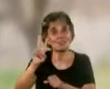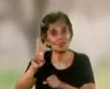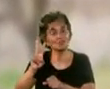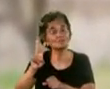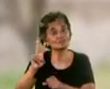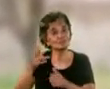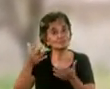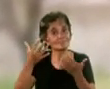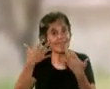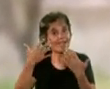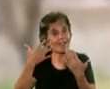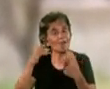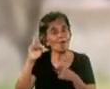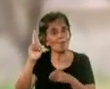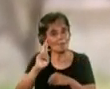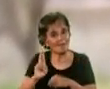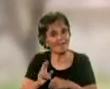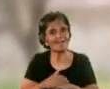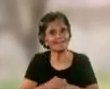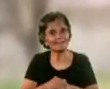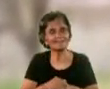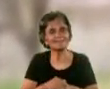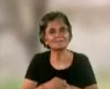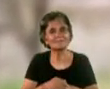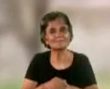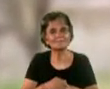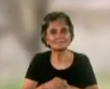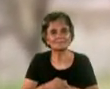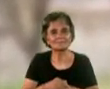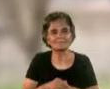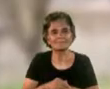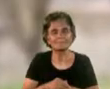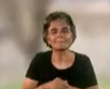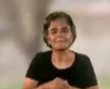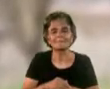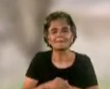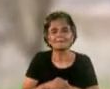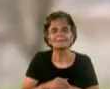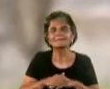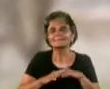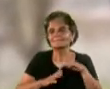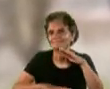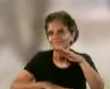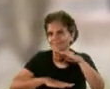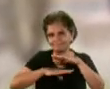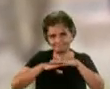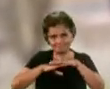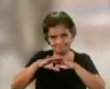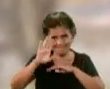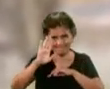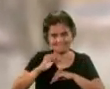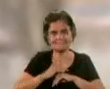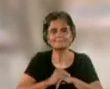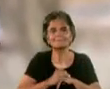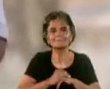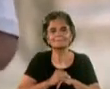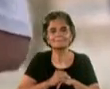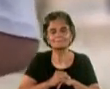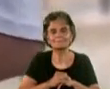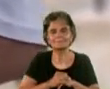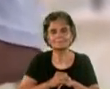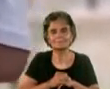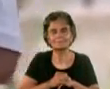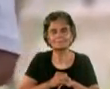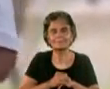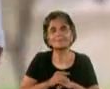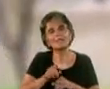temperaturas altas en Merlo también, vamos a tener 32 para hoy. Esa va a ser la máxima de la jornada, pero bueno, estamos hablando de que superamos los 30